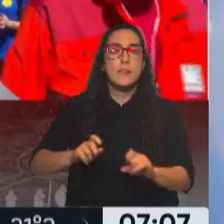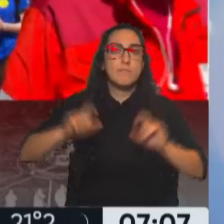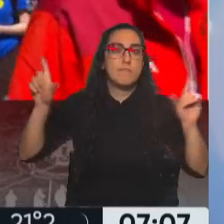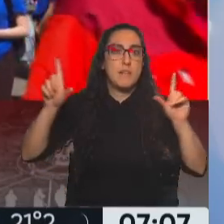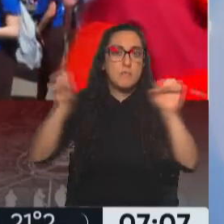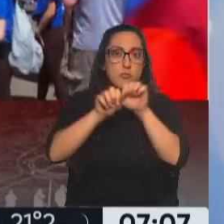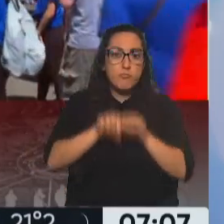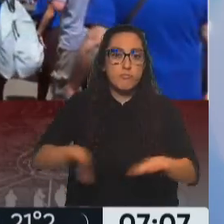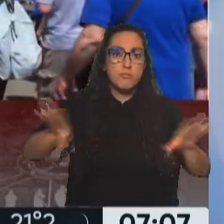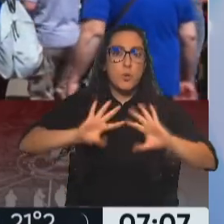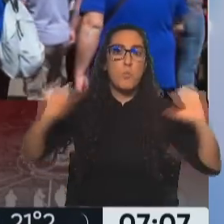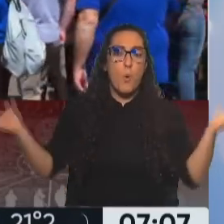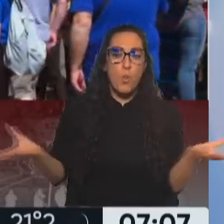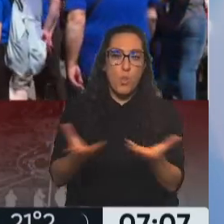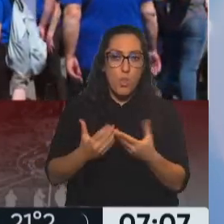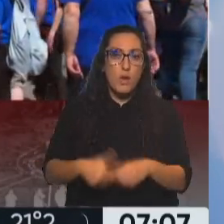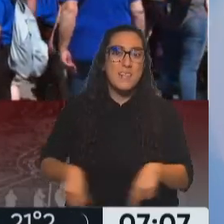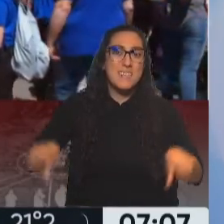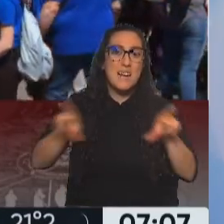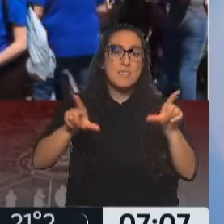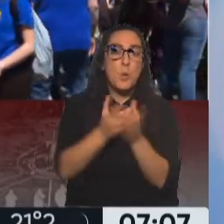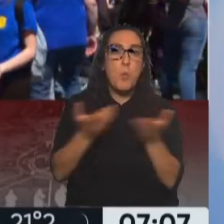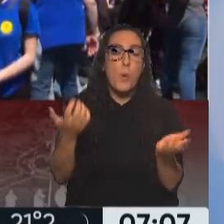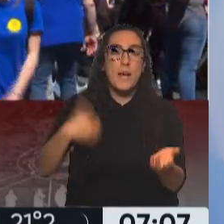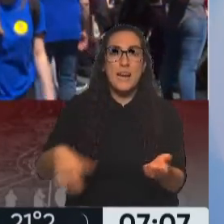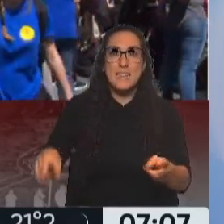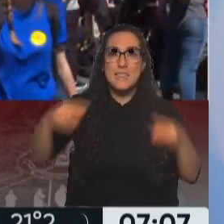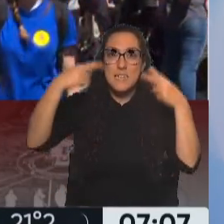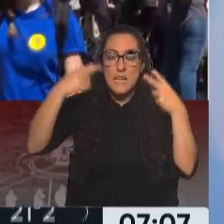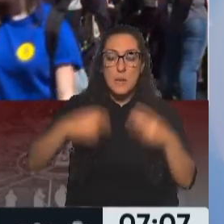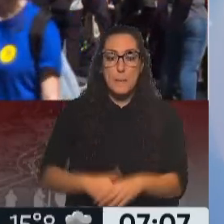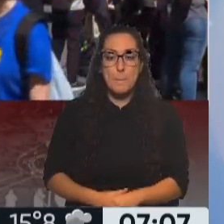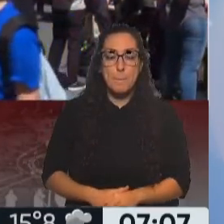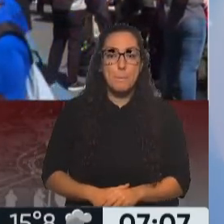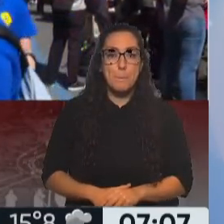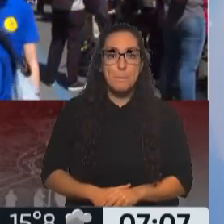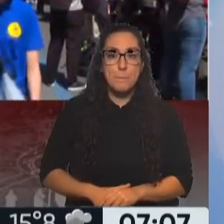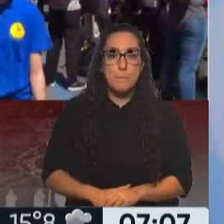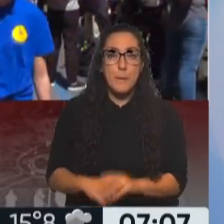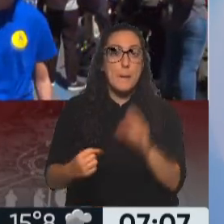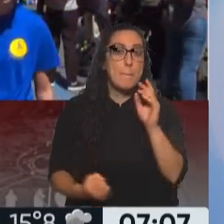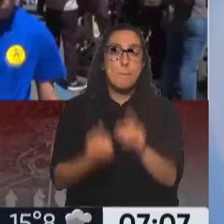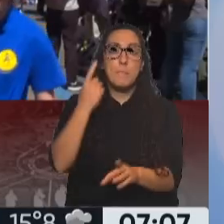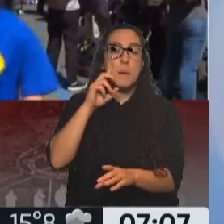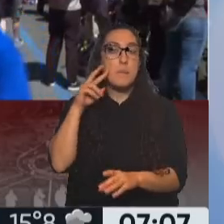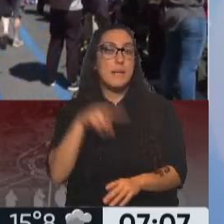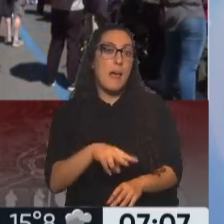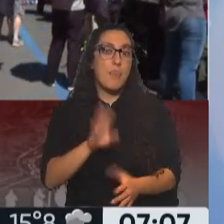del planeta. En la República Argentina se está siguiendo y mucho a través de la televisión pública. Queremos ver tu primera visión de lo que